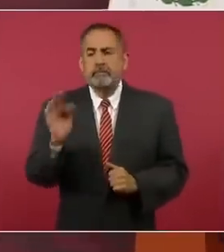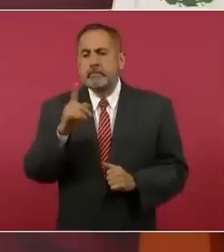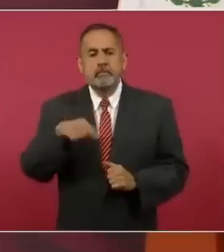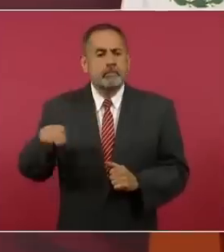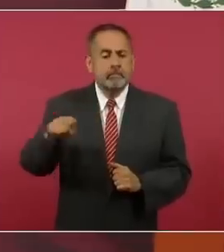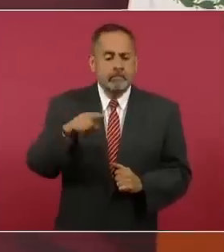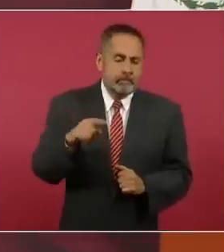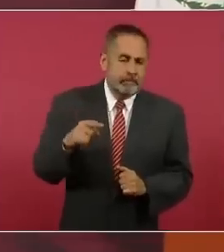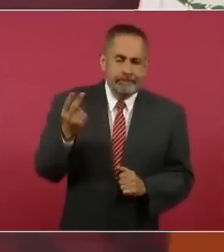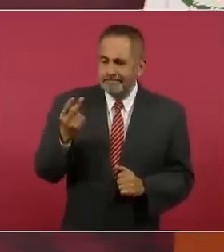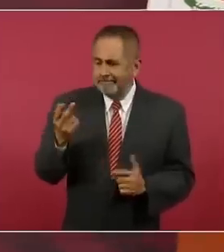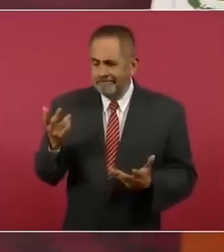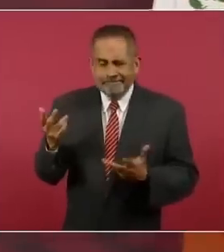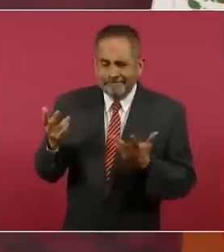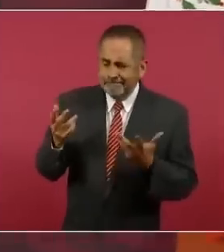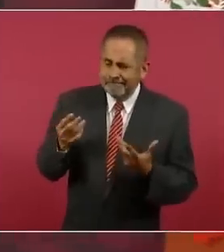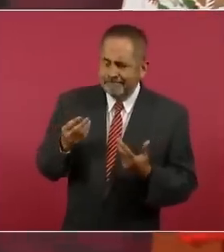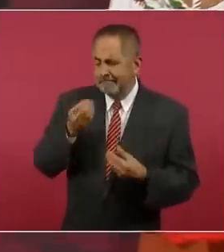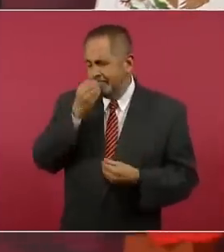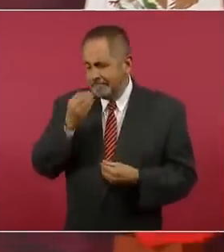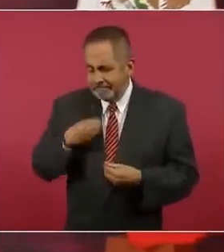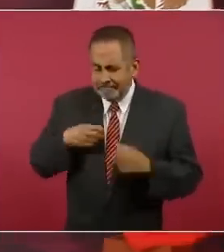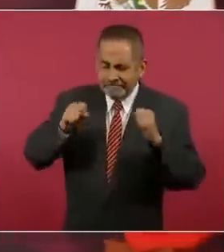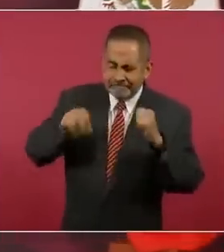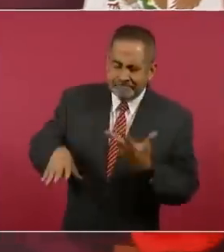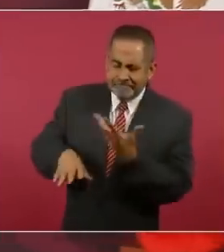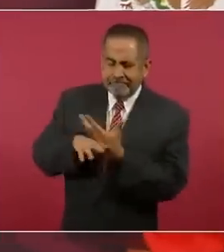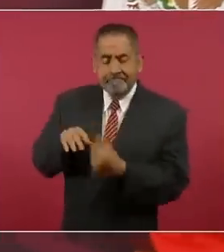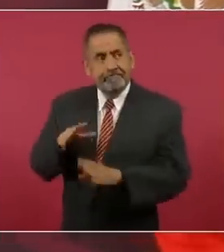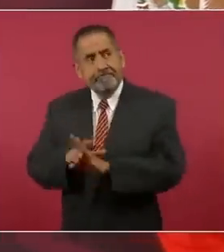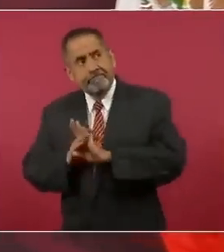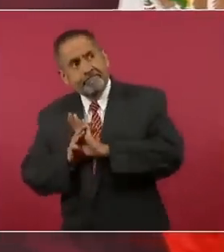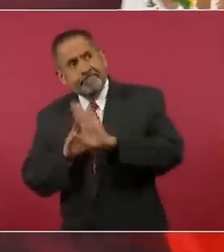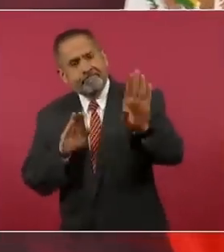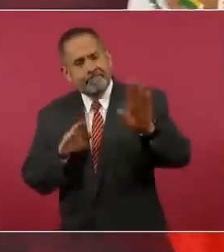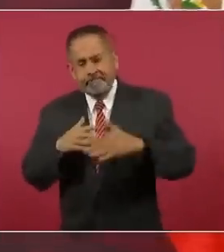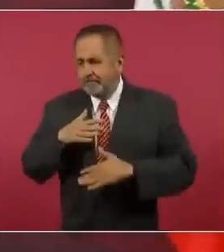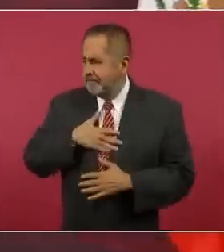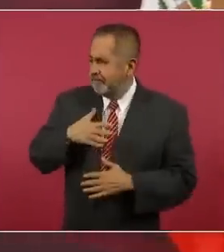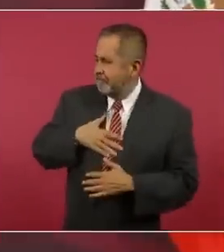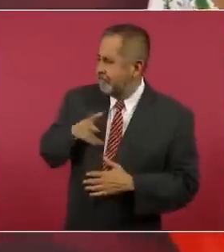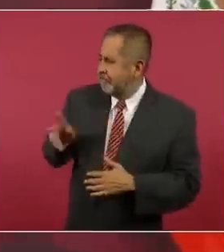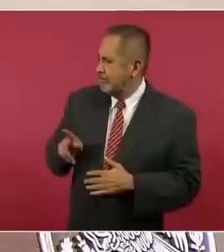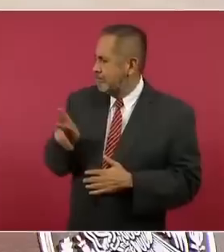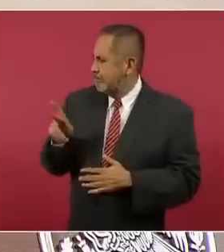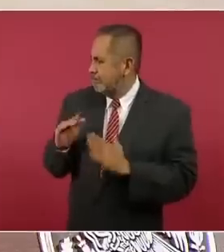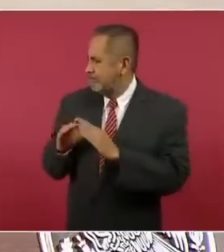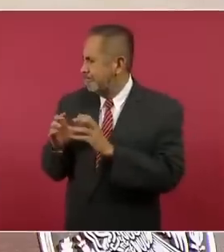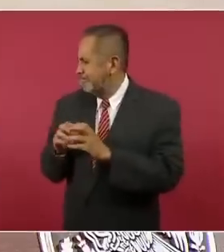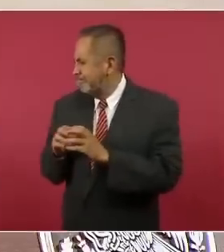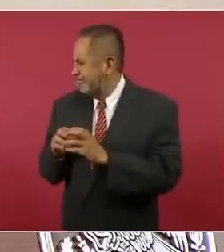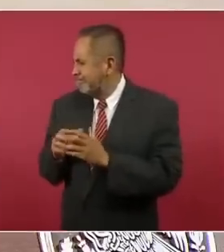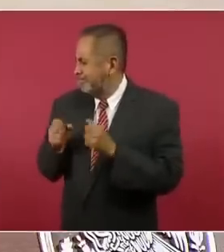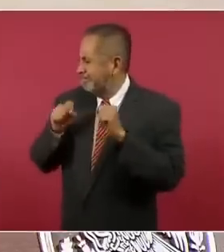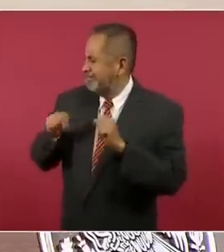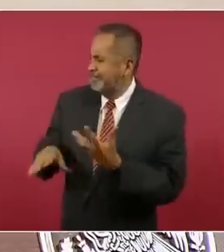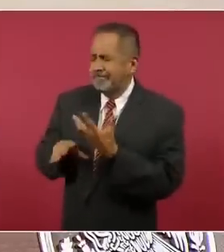de emigrar de sus pueblos, para que no se